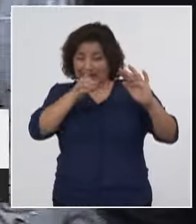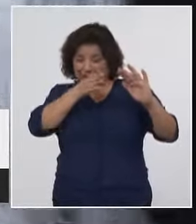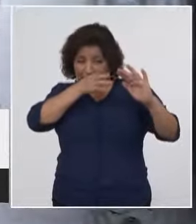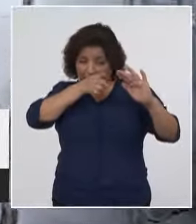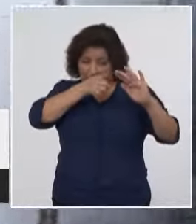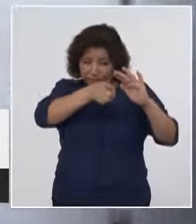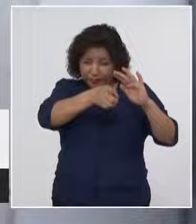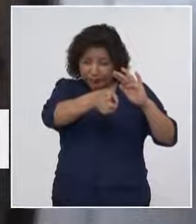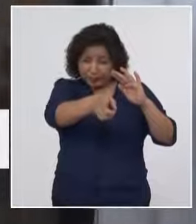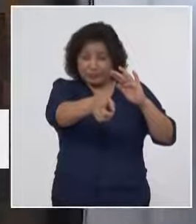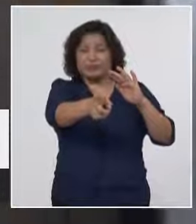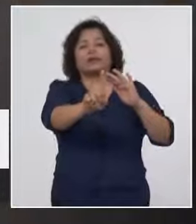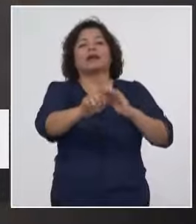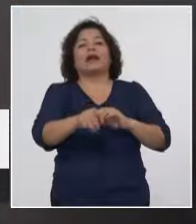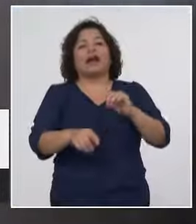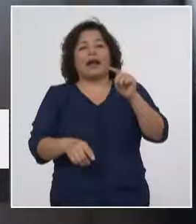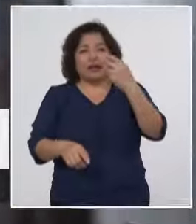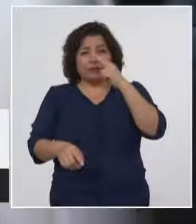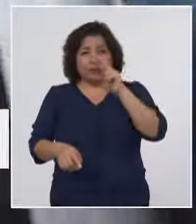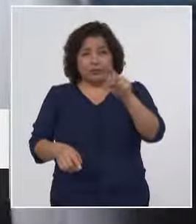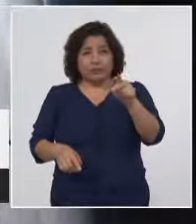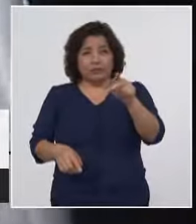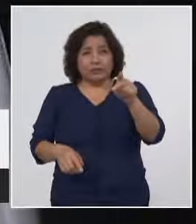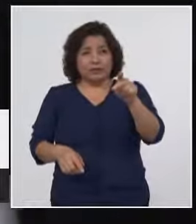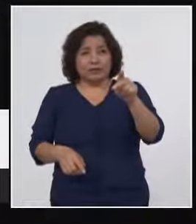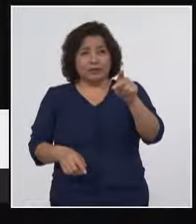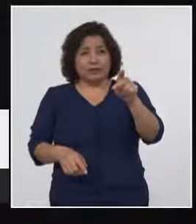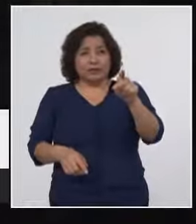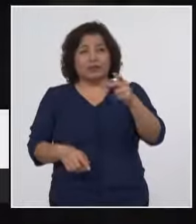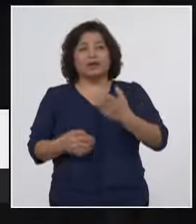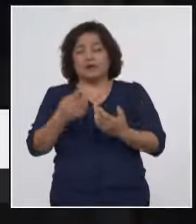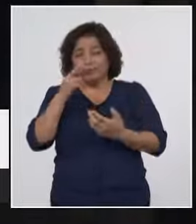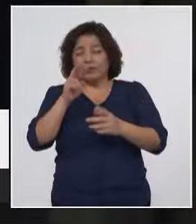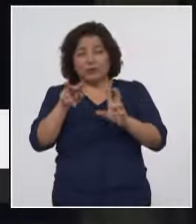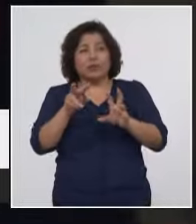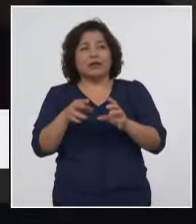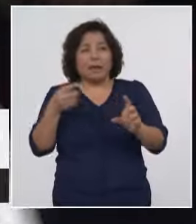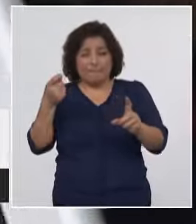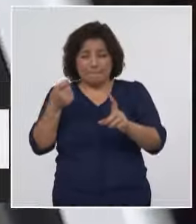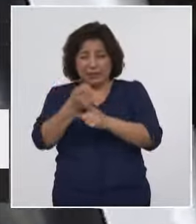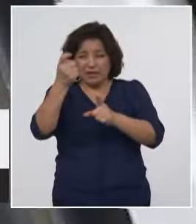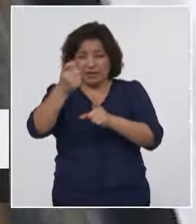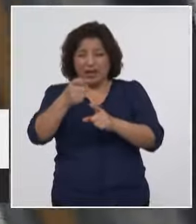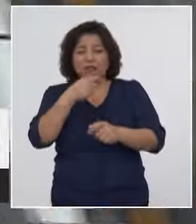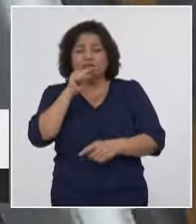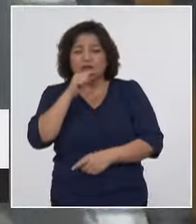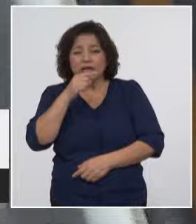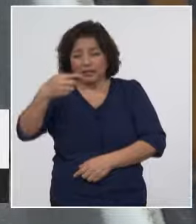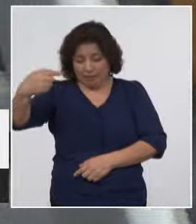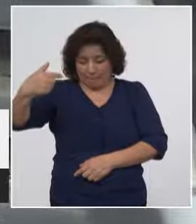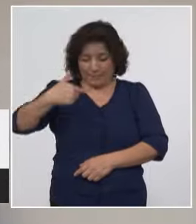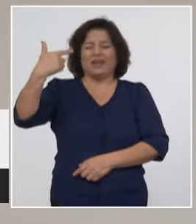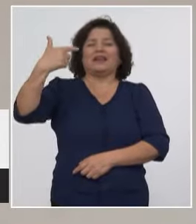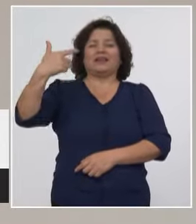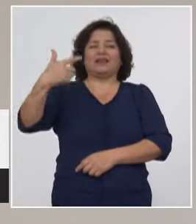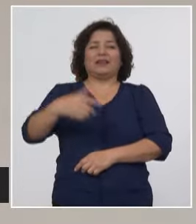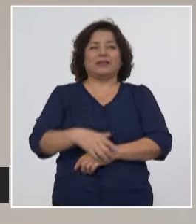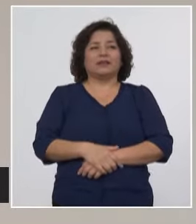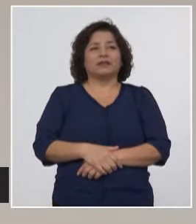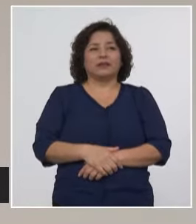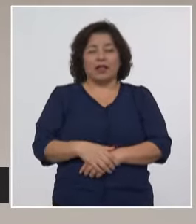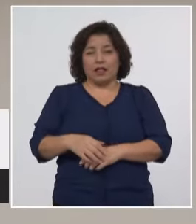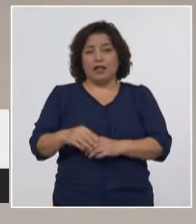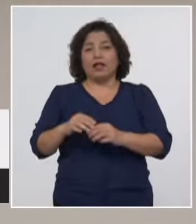combi. Ingresa y aquí podemos ver la marca también y finalmente impacta contra esta mujer. Solo